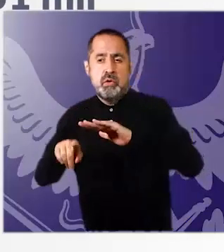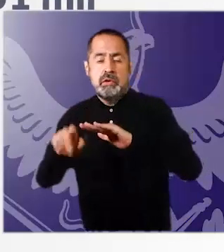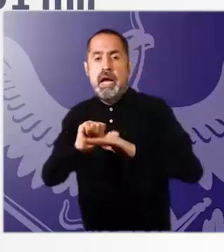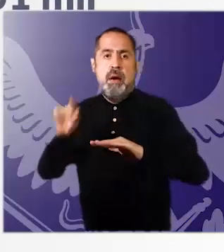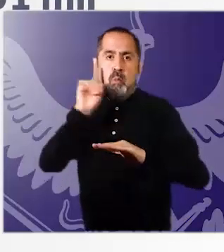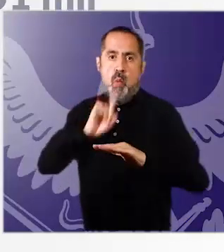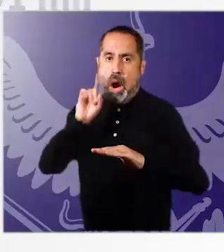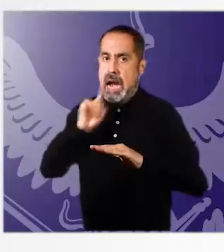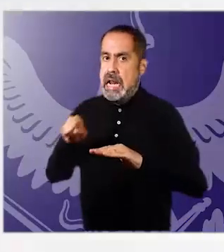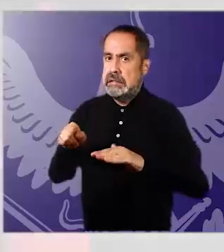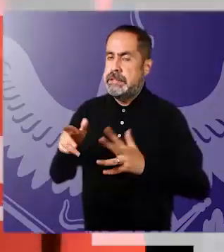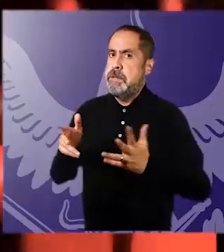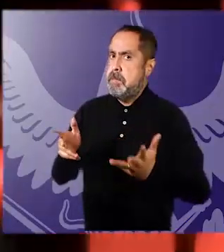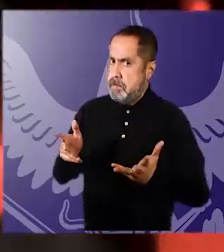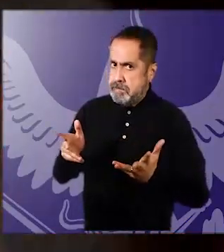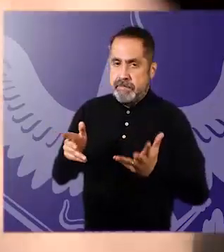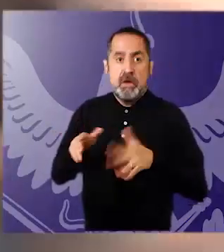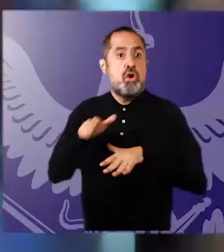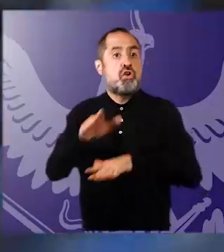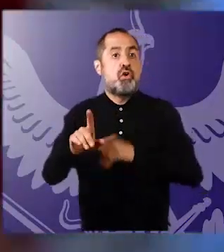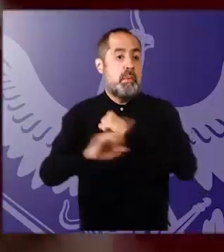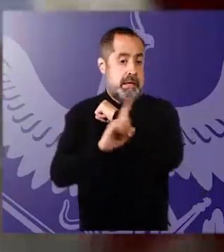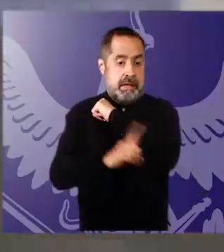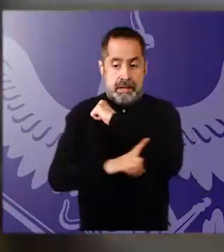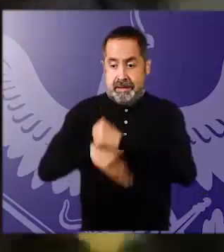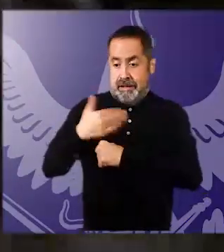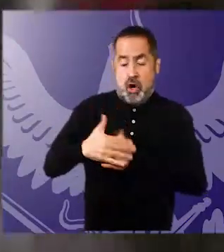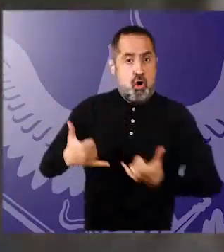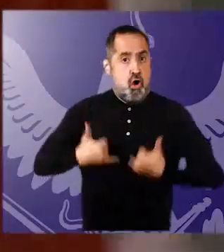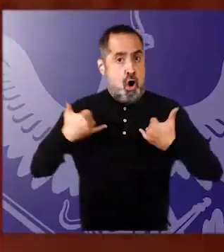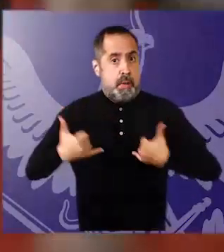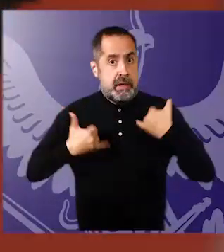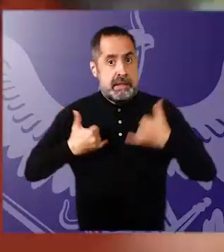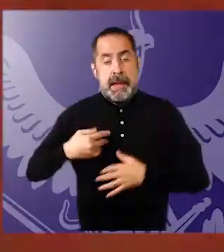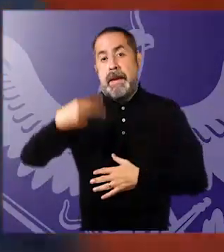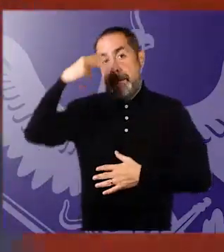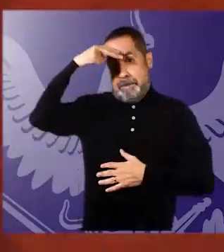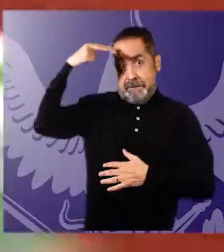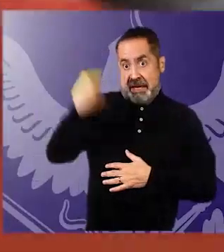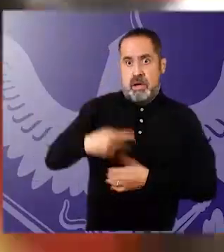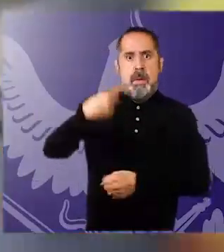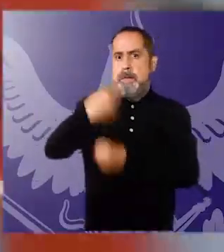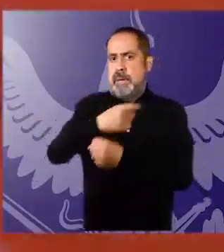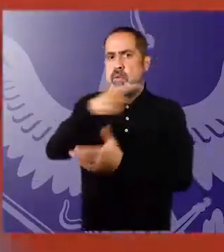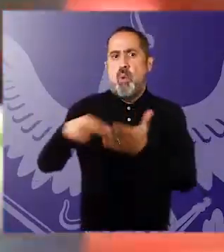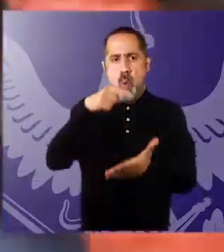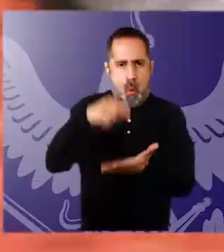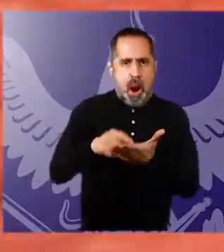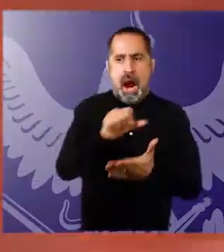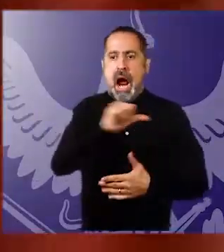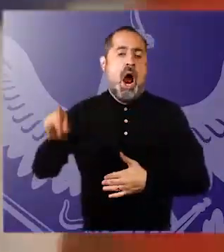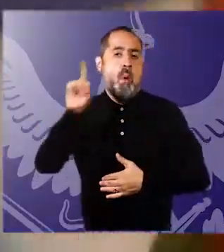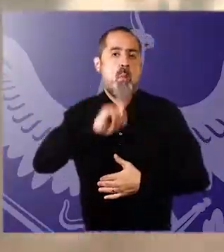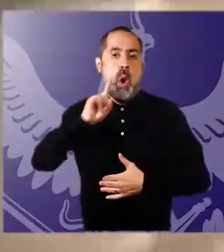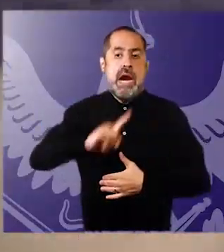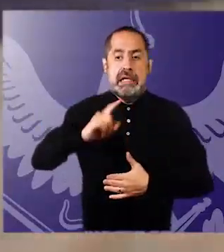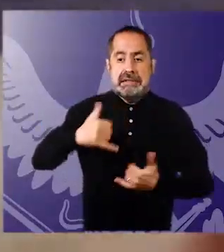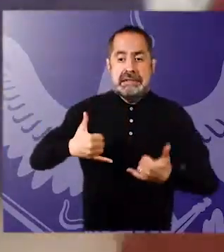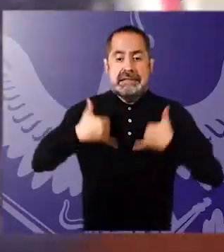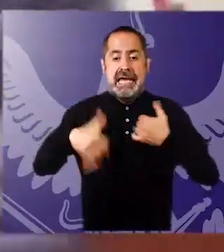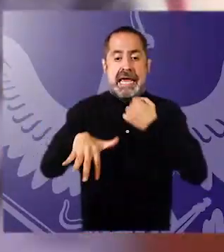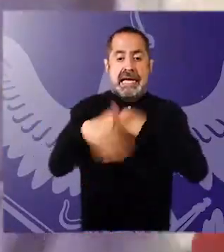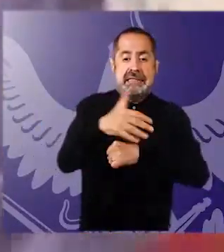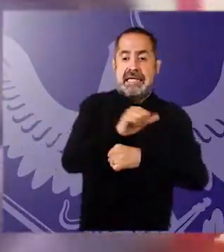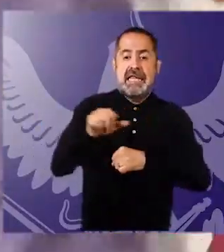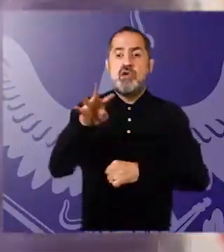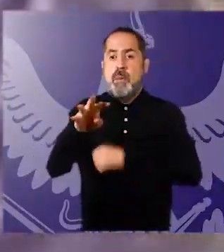menos de la mitad son mujeres. En relación con el embarazo adolescente, México tiene el primer lugar en ocurrencia de embarazos en mujeres